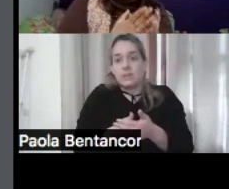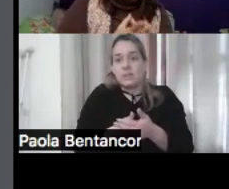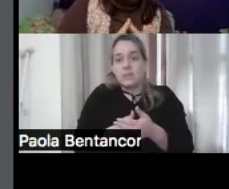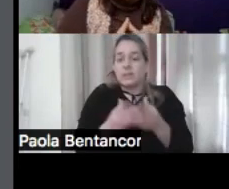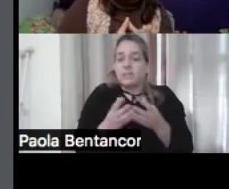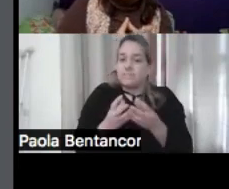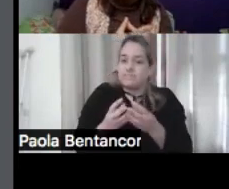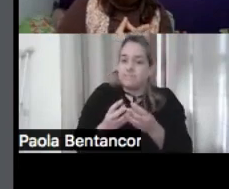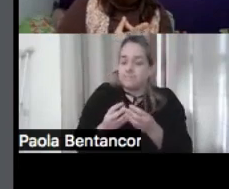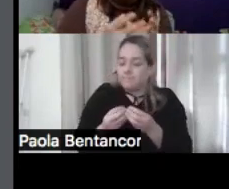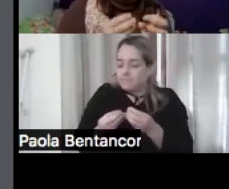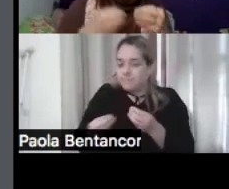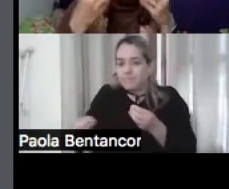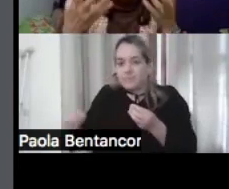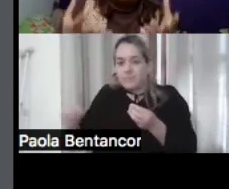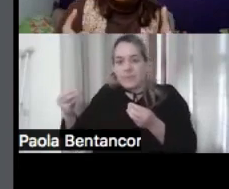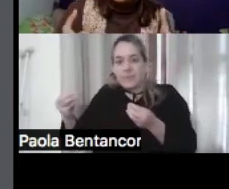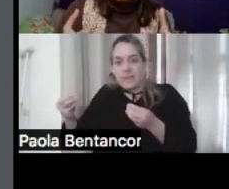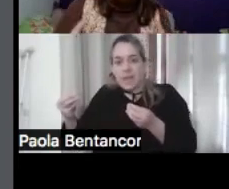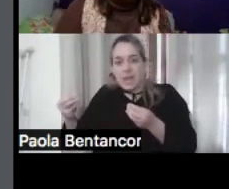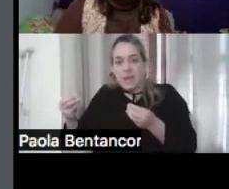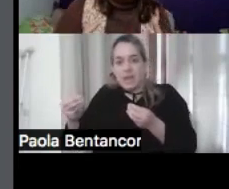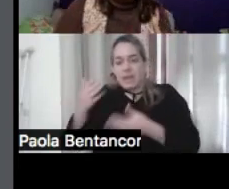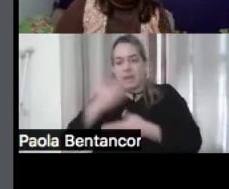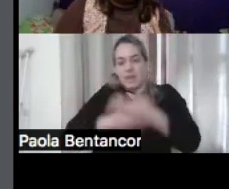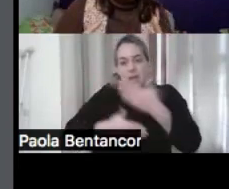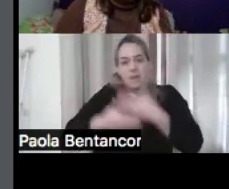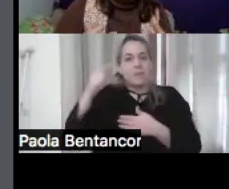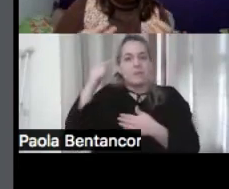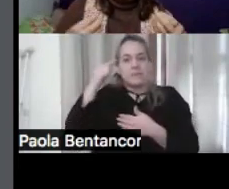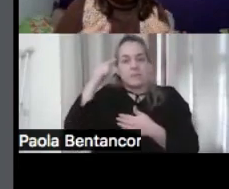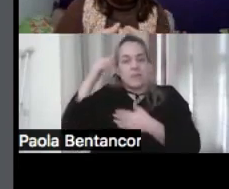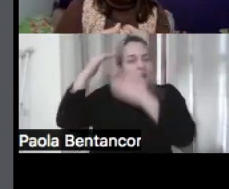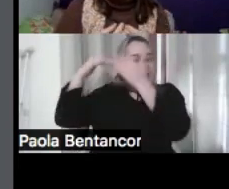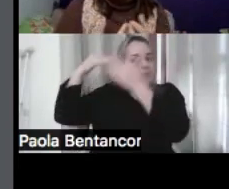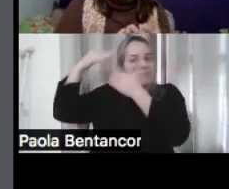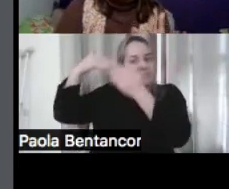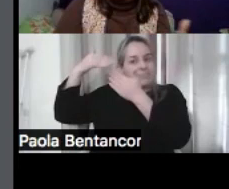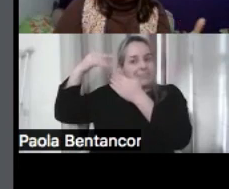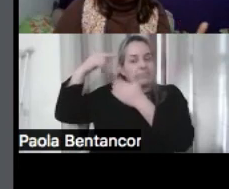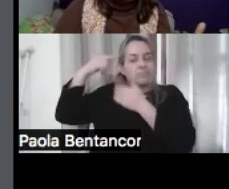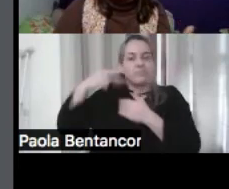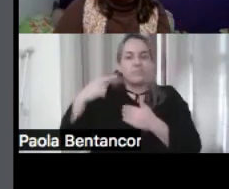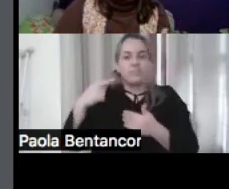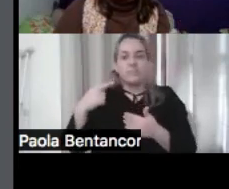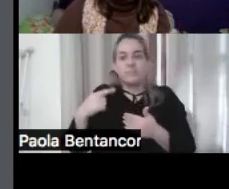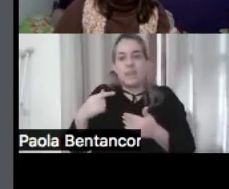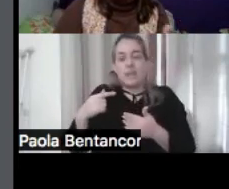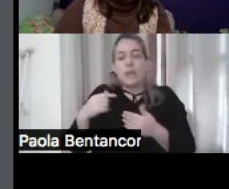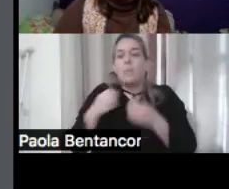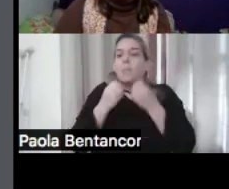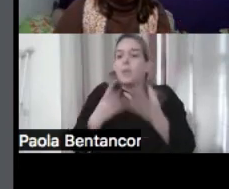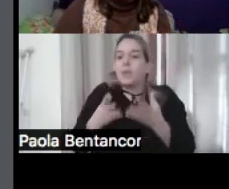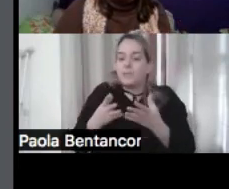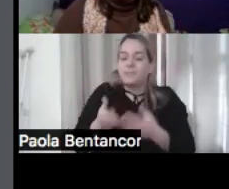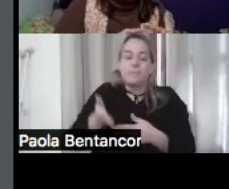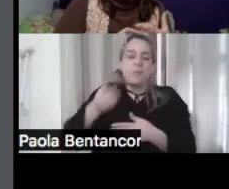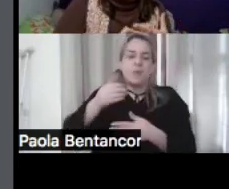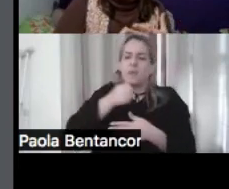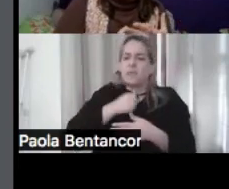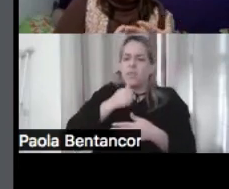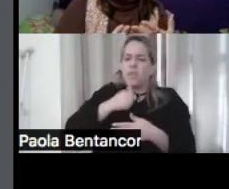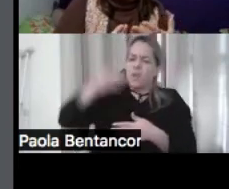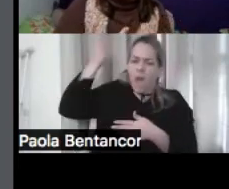de lo que nosotros llamamos discapacidad del neurodesarrollo, de la manera en que lo evaluamos. Esto tiene que ver con un hecho histórico muy importante, que